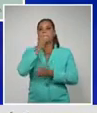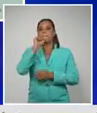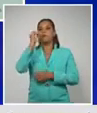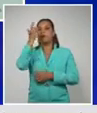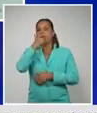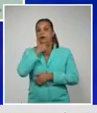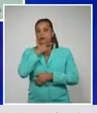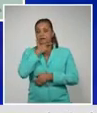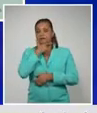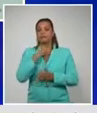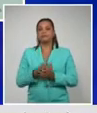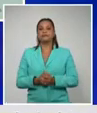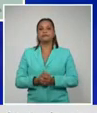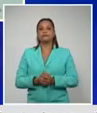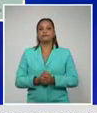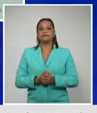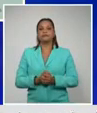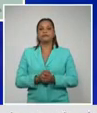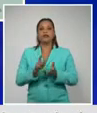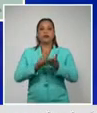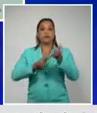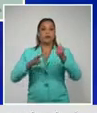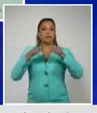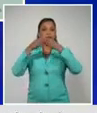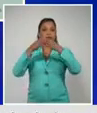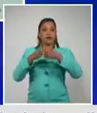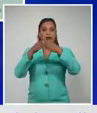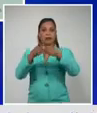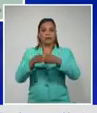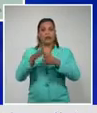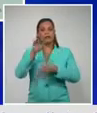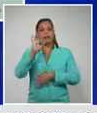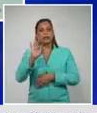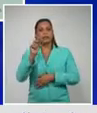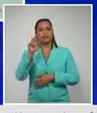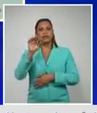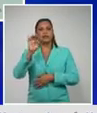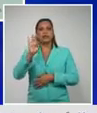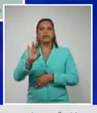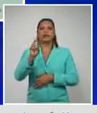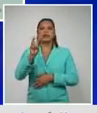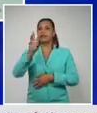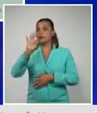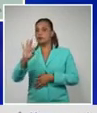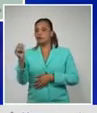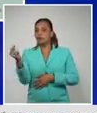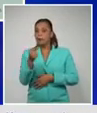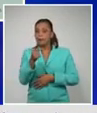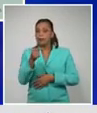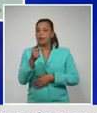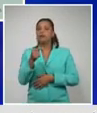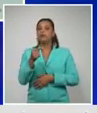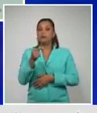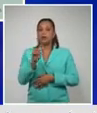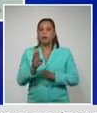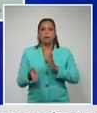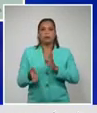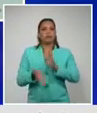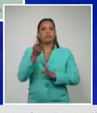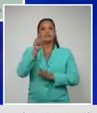Granma, aunque con 38 casos menos que el día anterior, pero una cifra elevada,